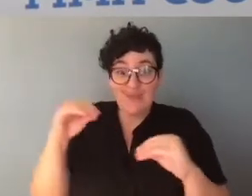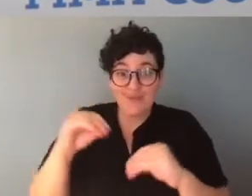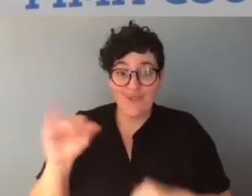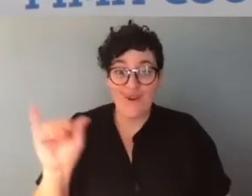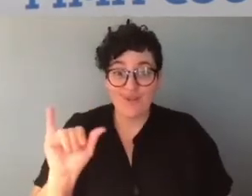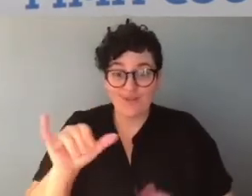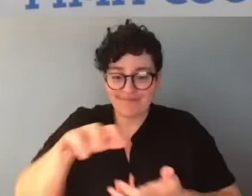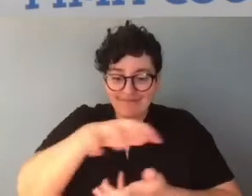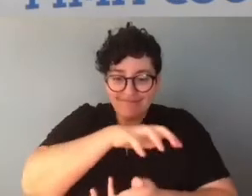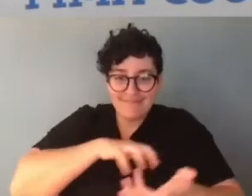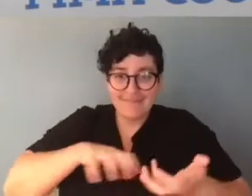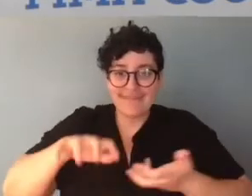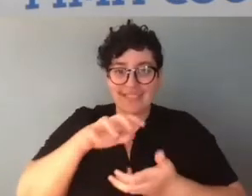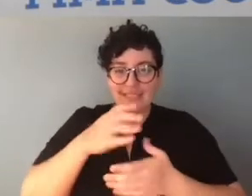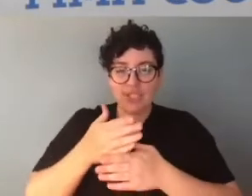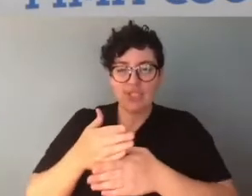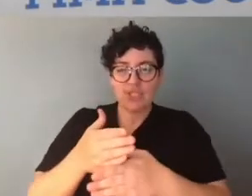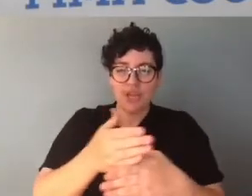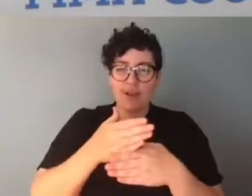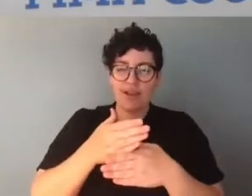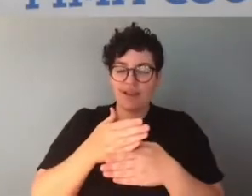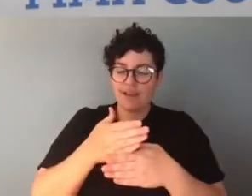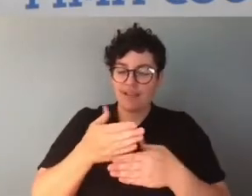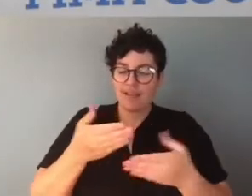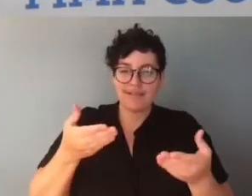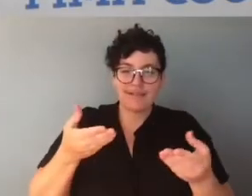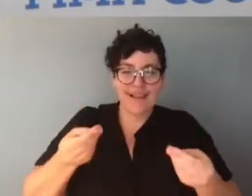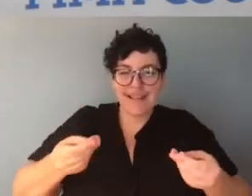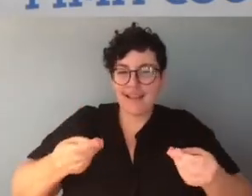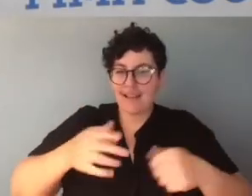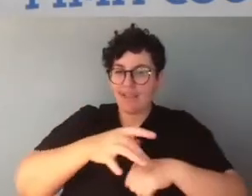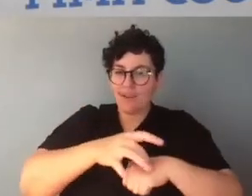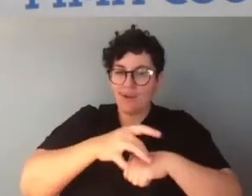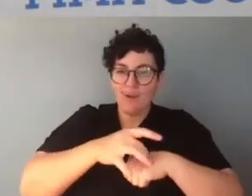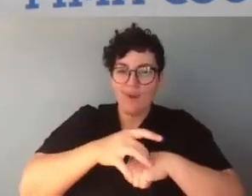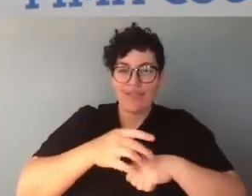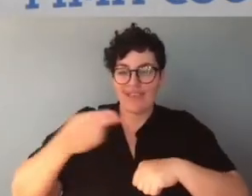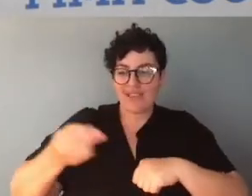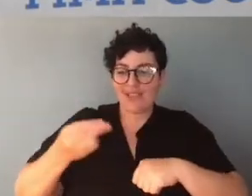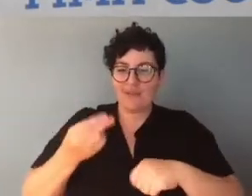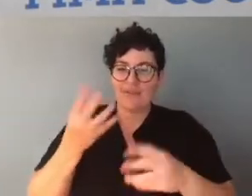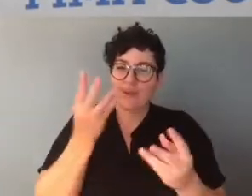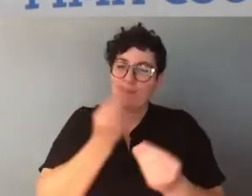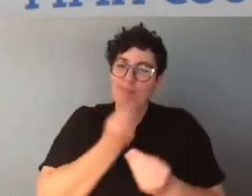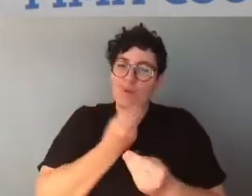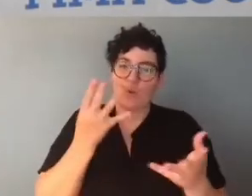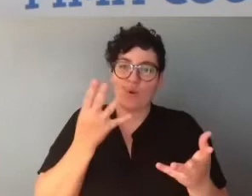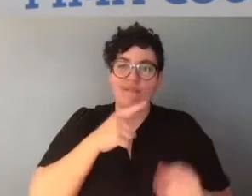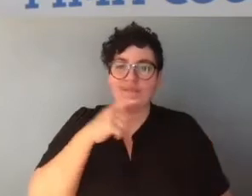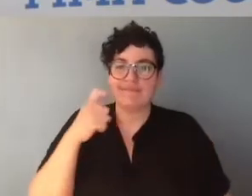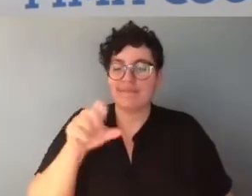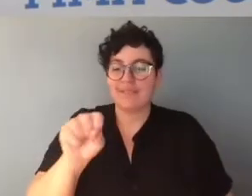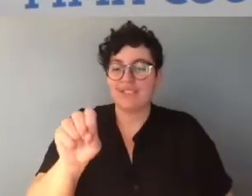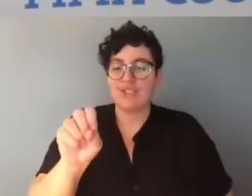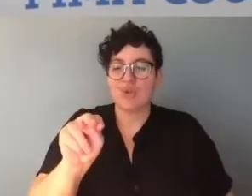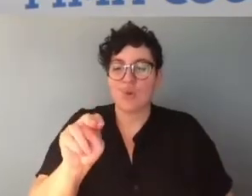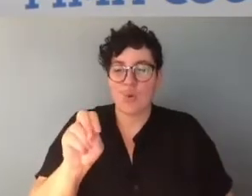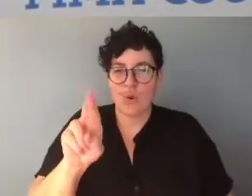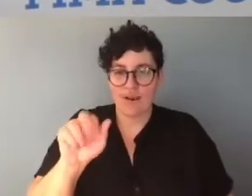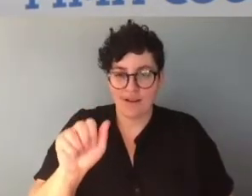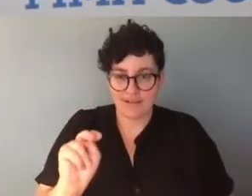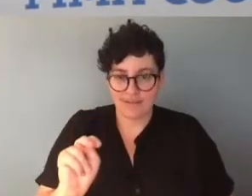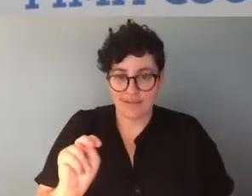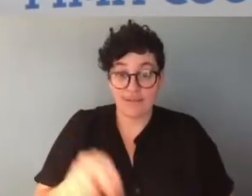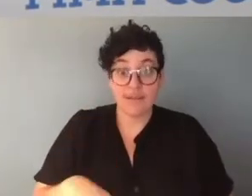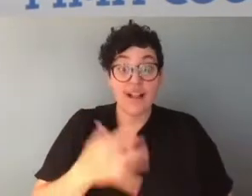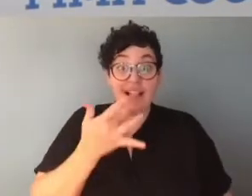y la historia del bello desierto de Sonora. Afortunadamente para nosotros también compartimos las comidas,